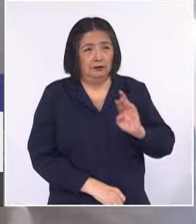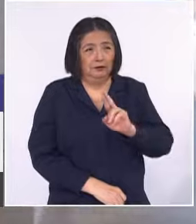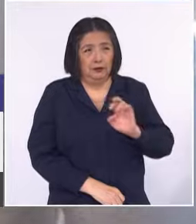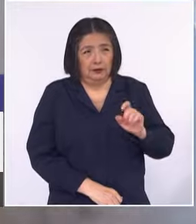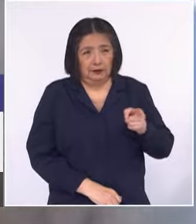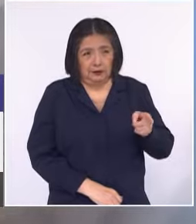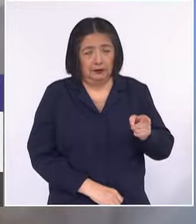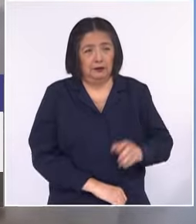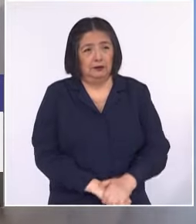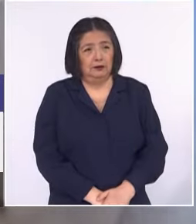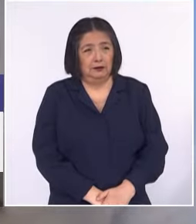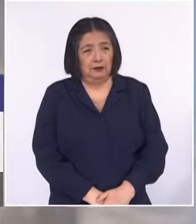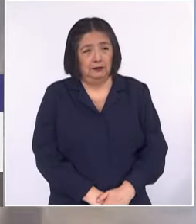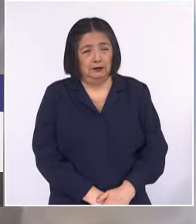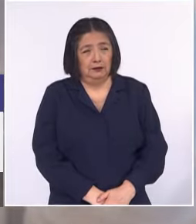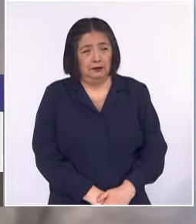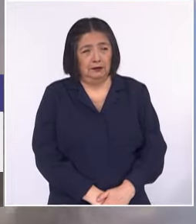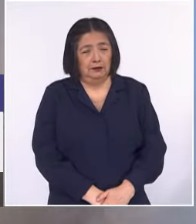de